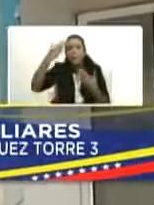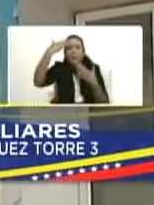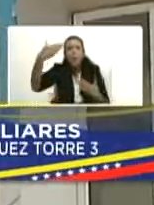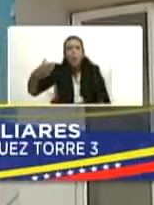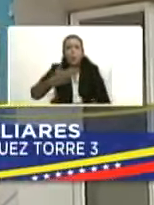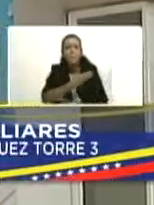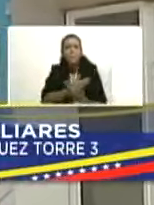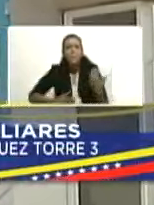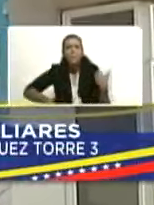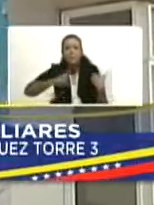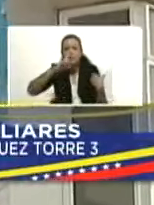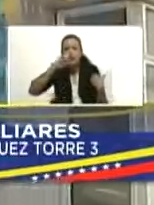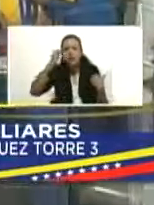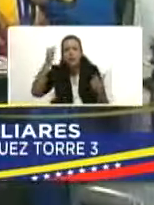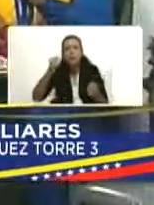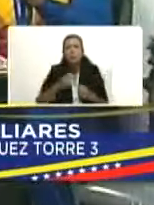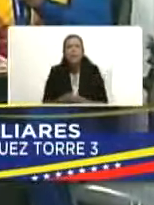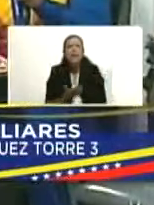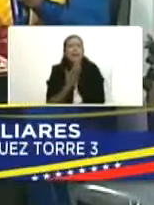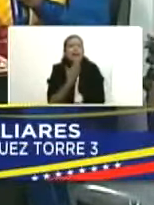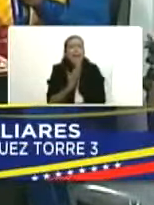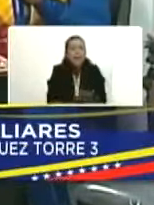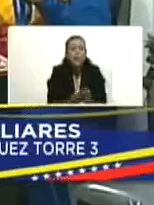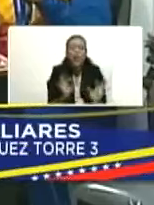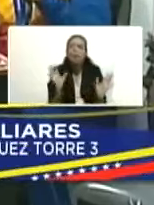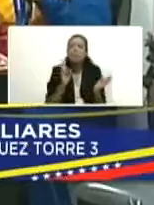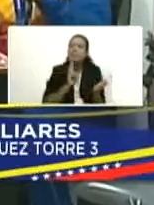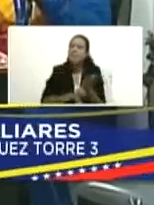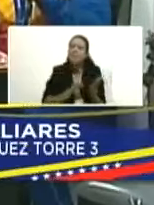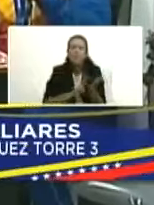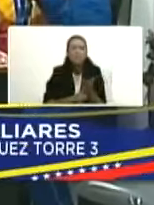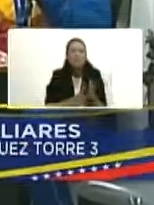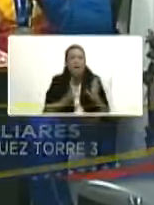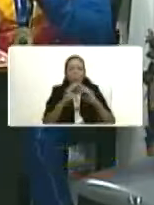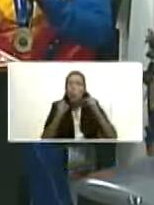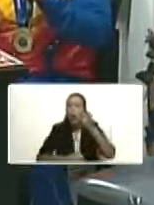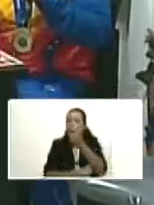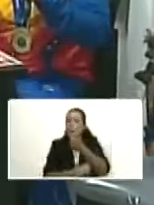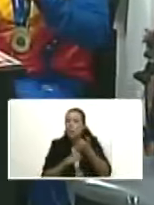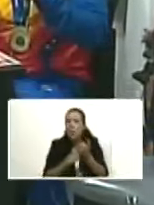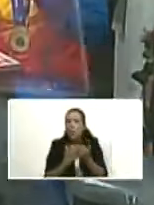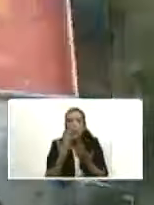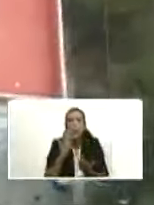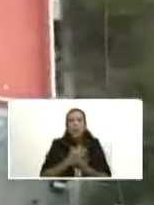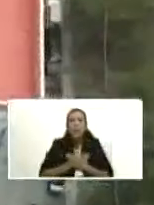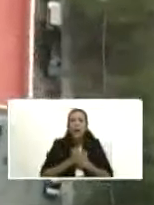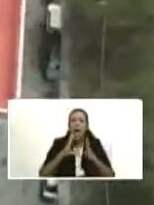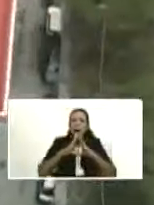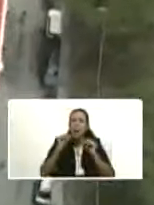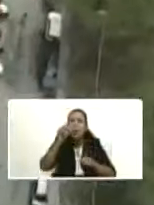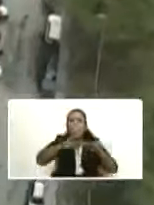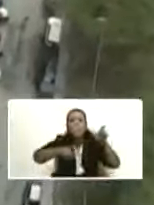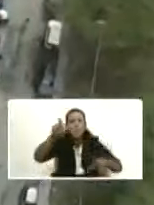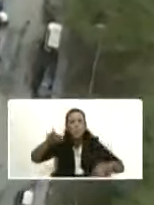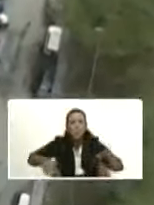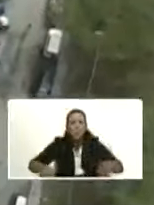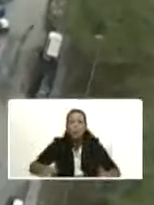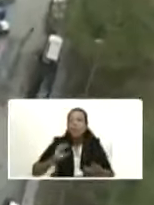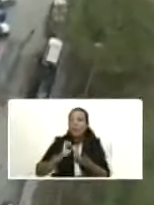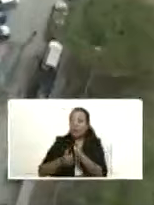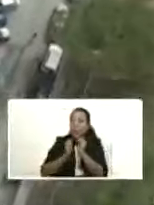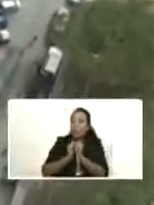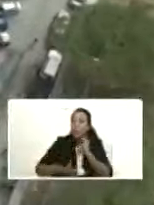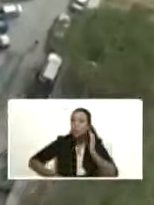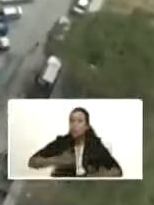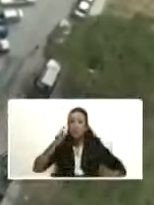presidente. De verdad que muy agradecido con todo el apoyo que le ha dado a cada uno de los atletas